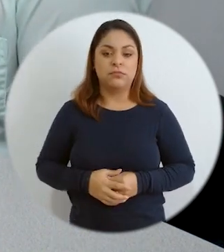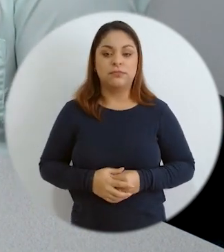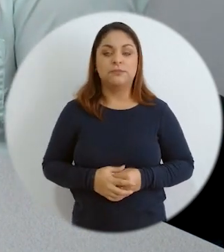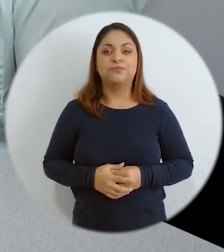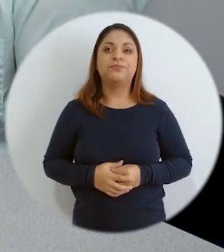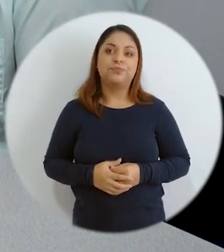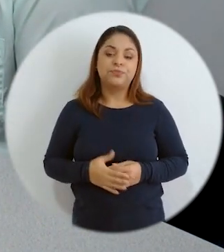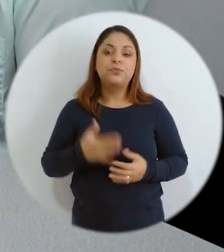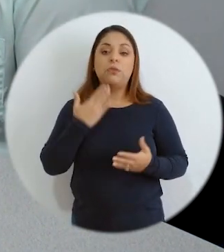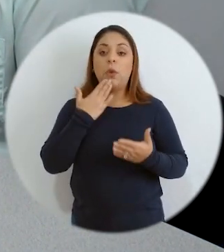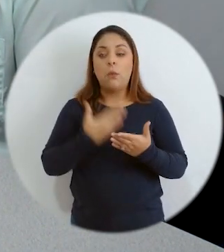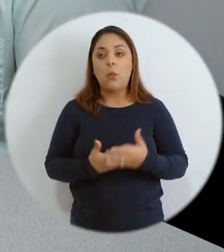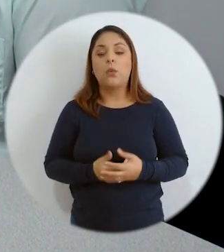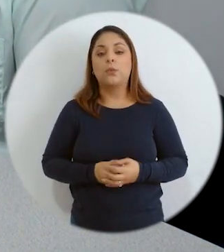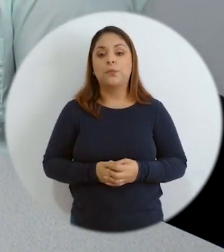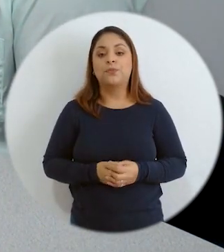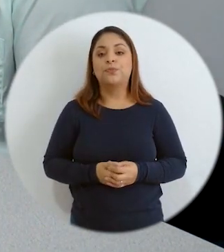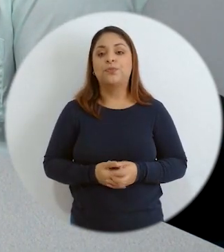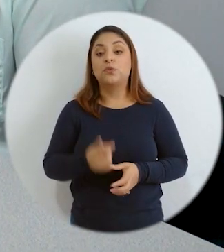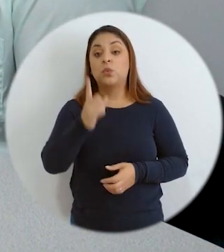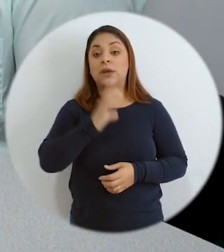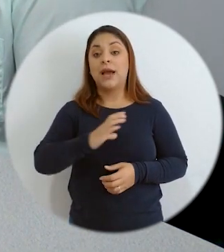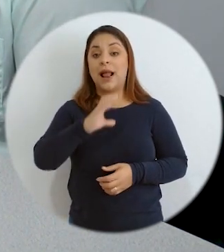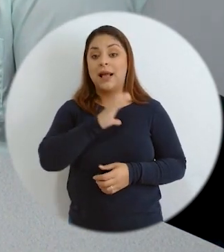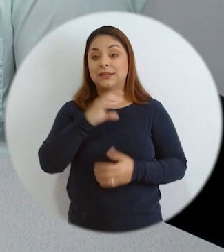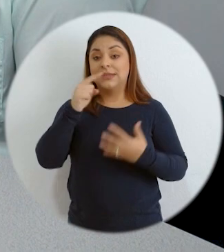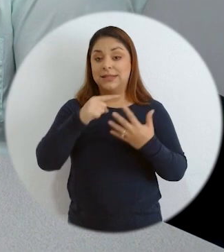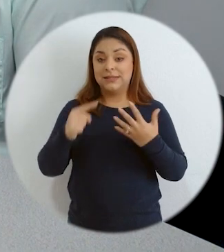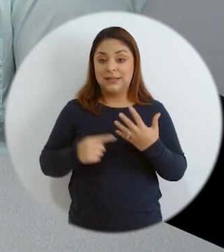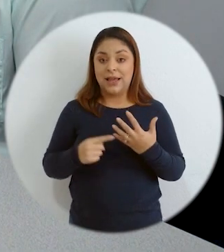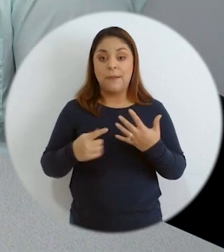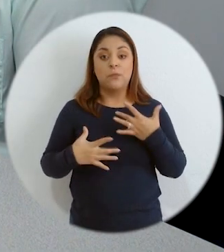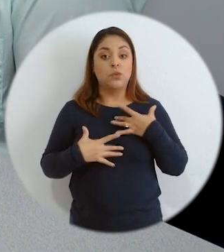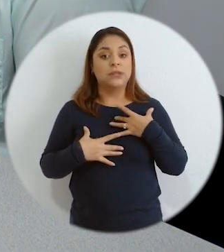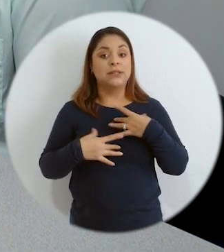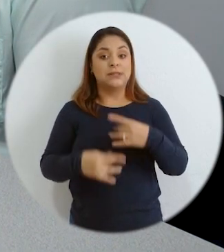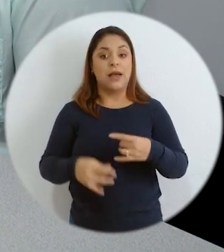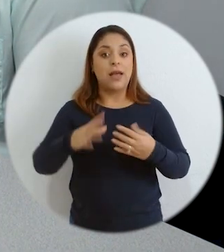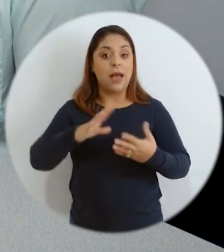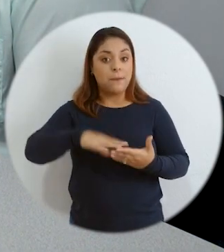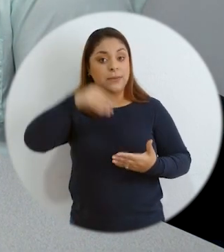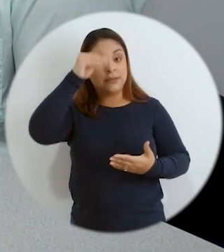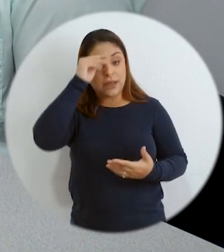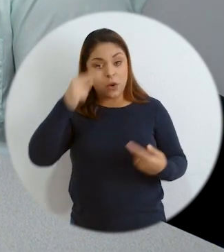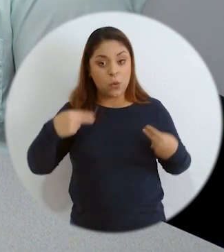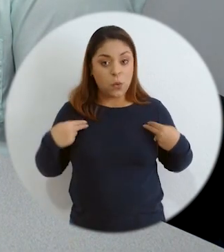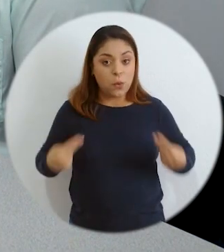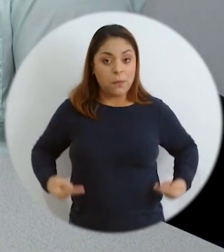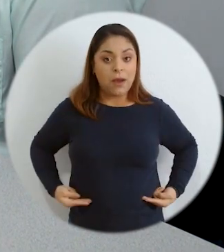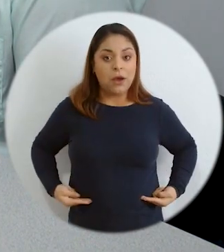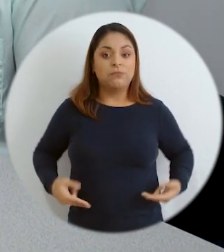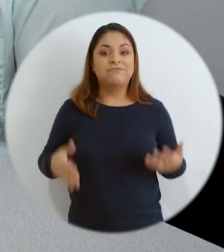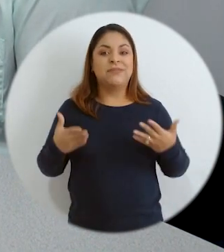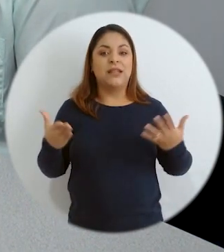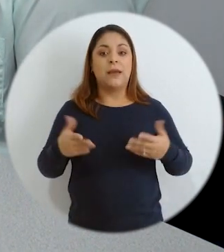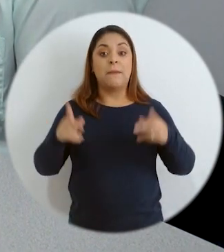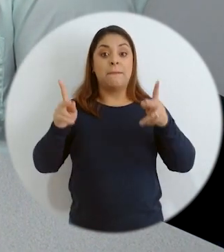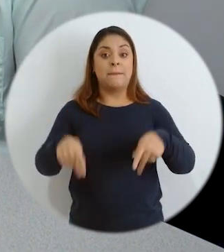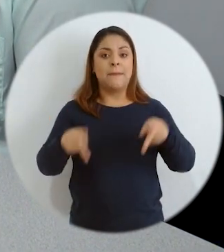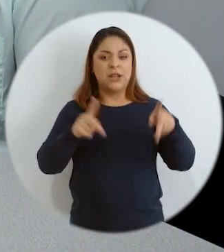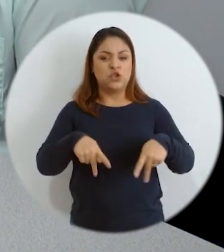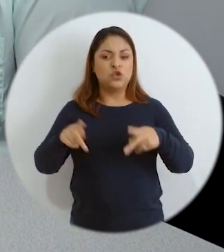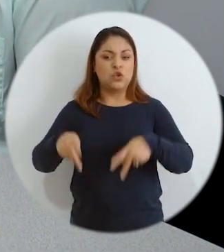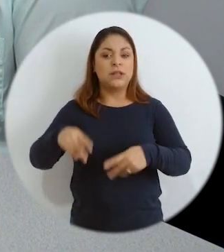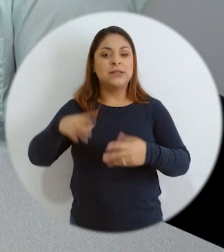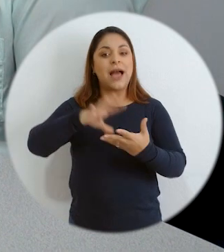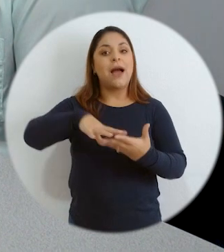bueno, una de las características, digamos, más interesantes del aprendizaje humano es que las